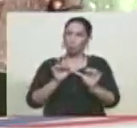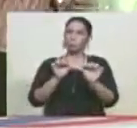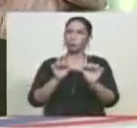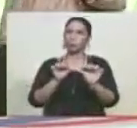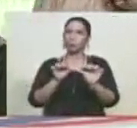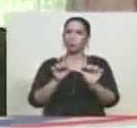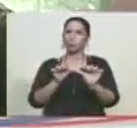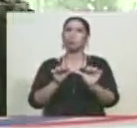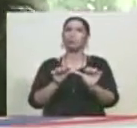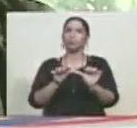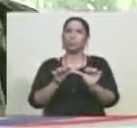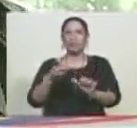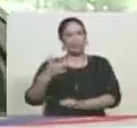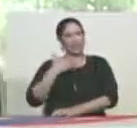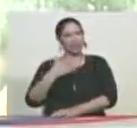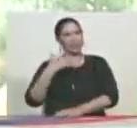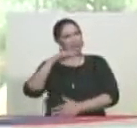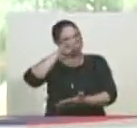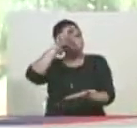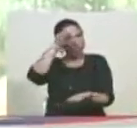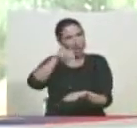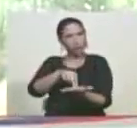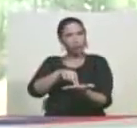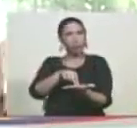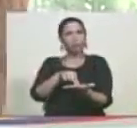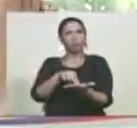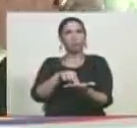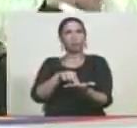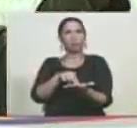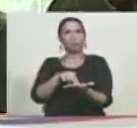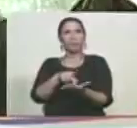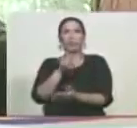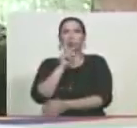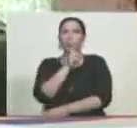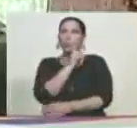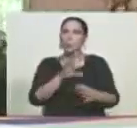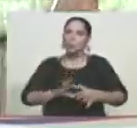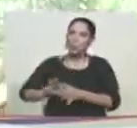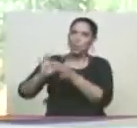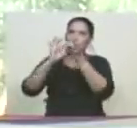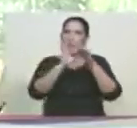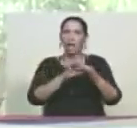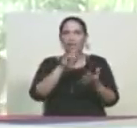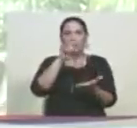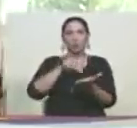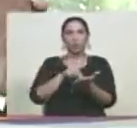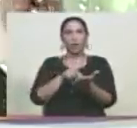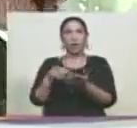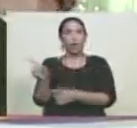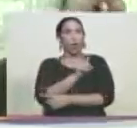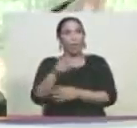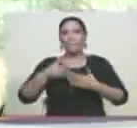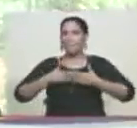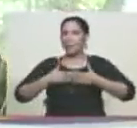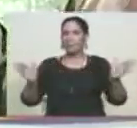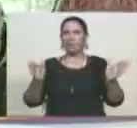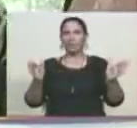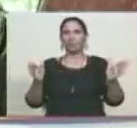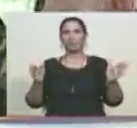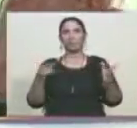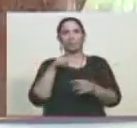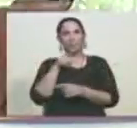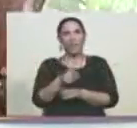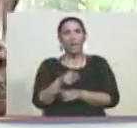muchos militares con sentimiento nacionalista, llamados a la unidad nacional, que no van a permitir que aquellos elementos que